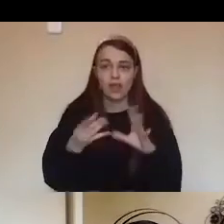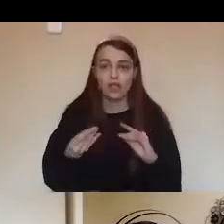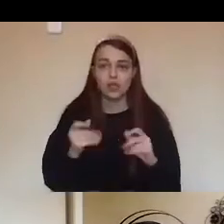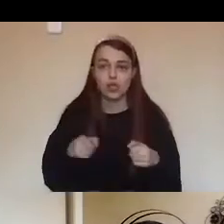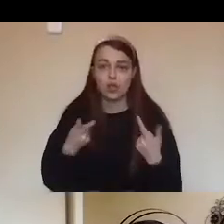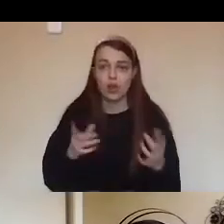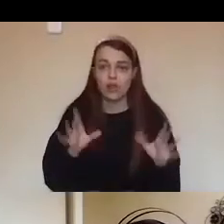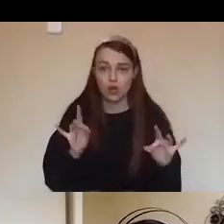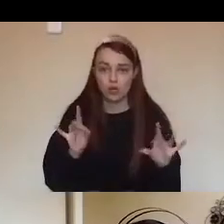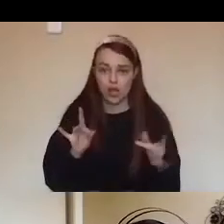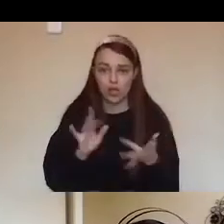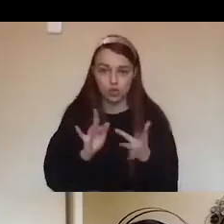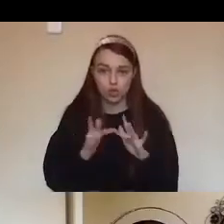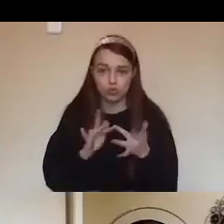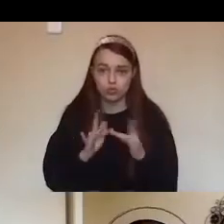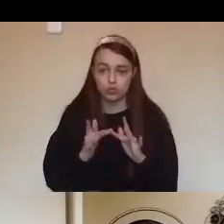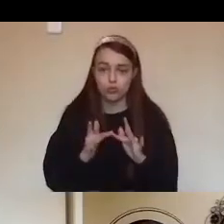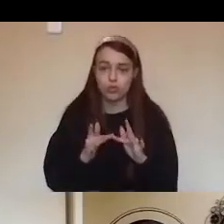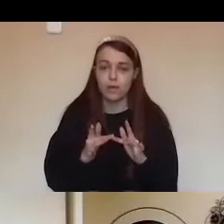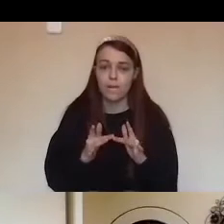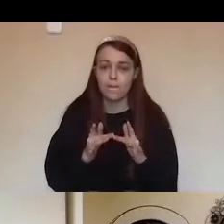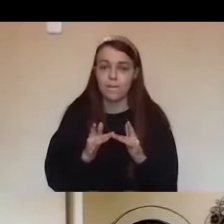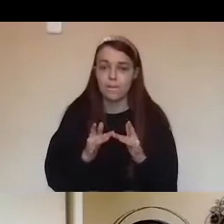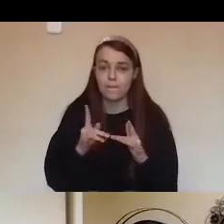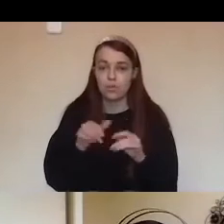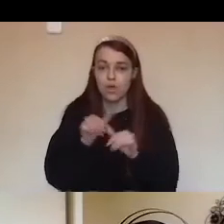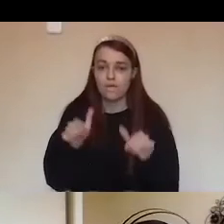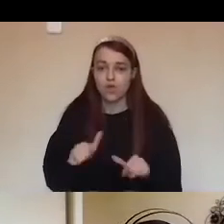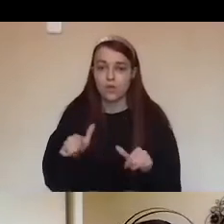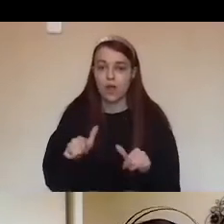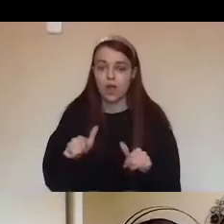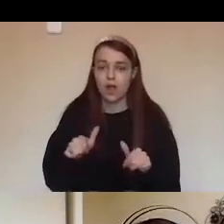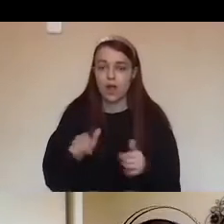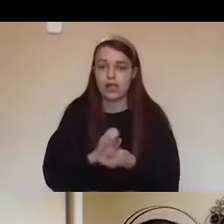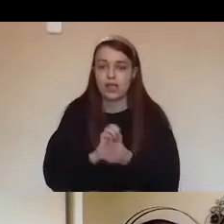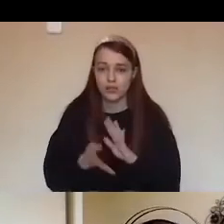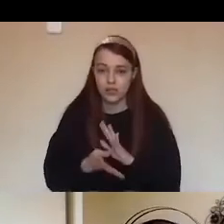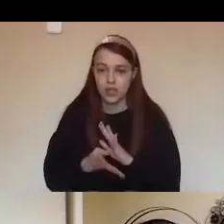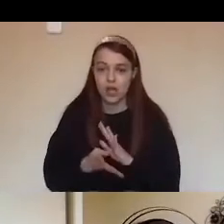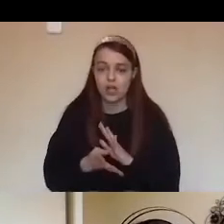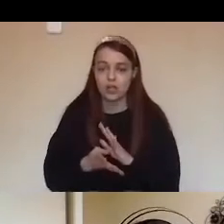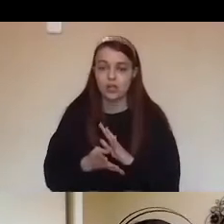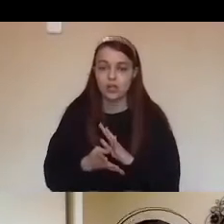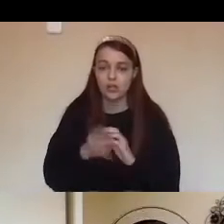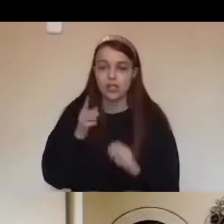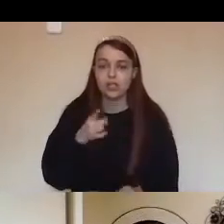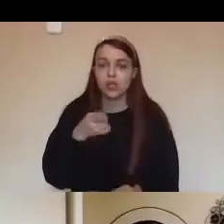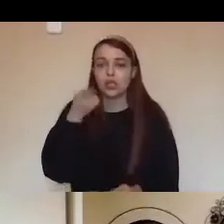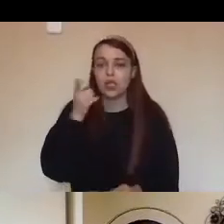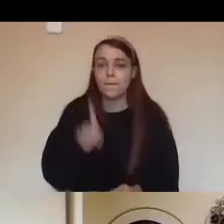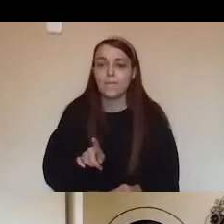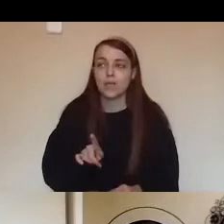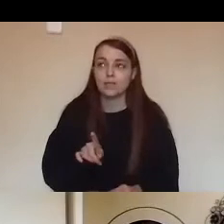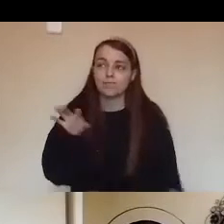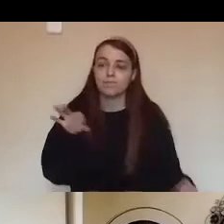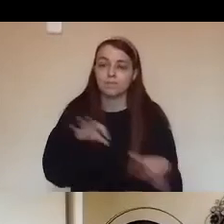naturaleza, de una manera muy transversal? Y por supuesto, esto también se liga con